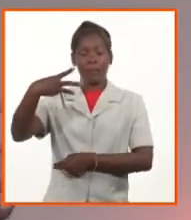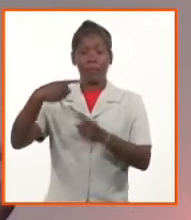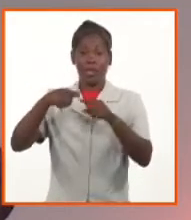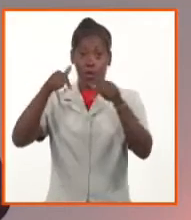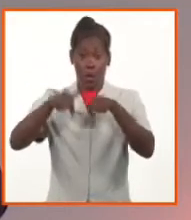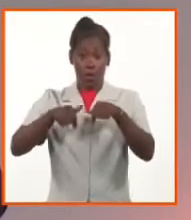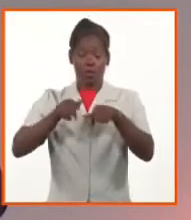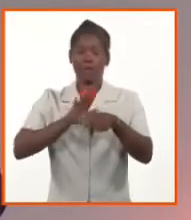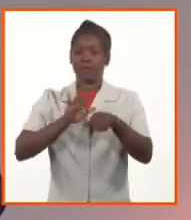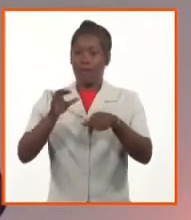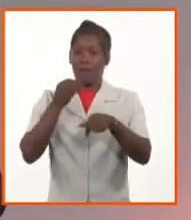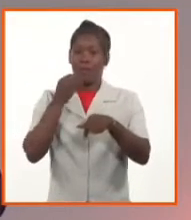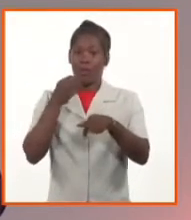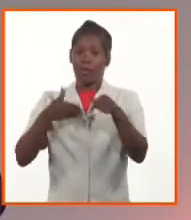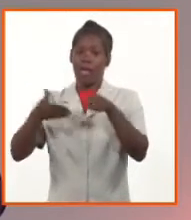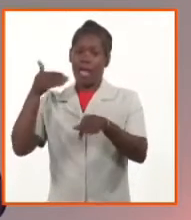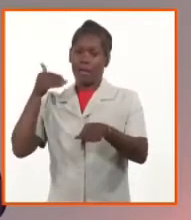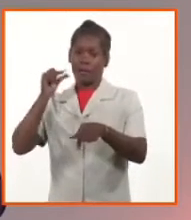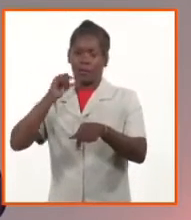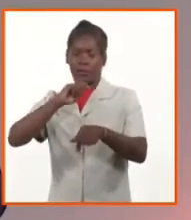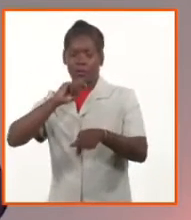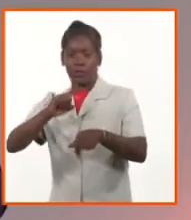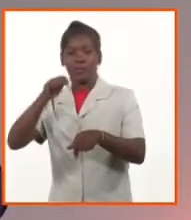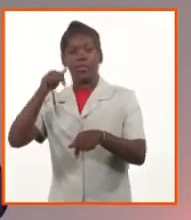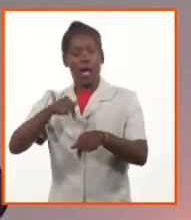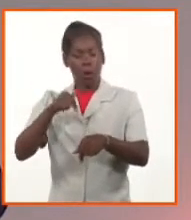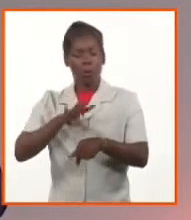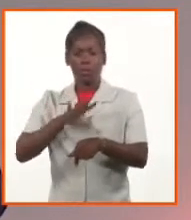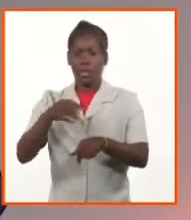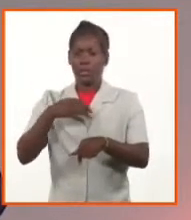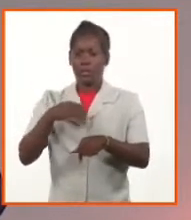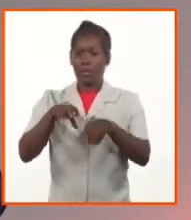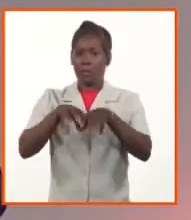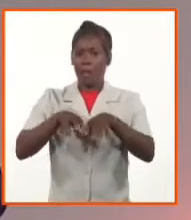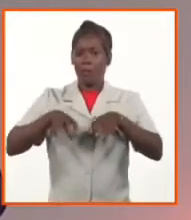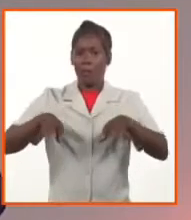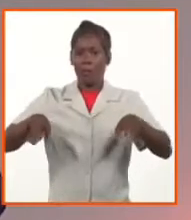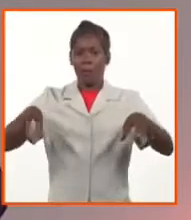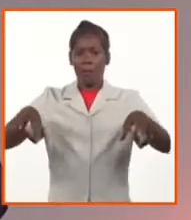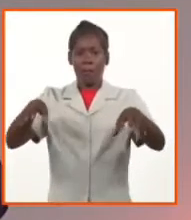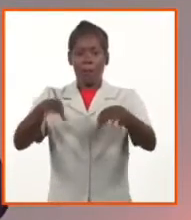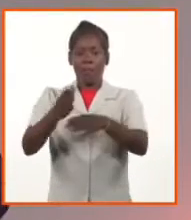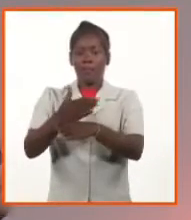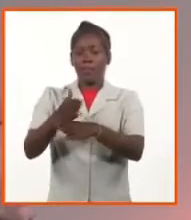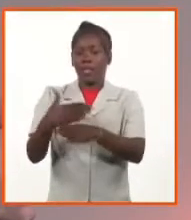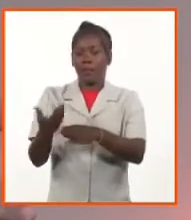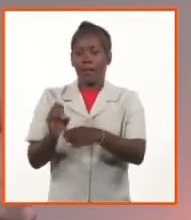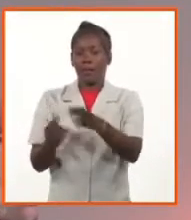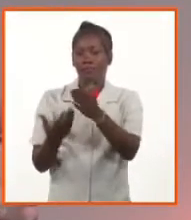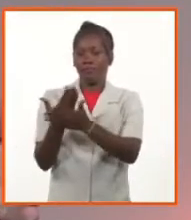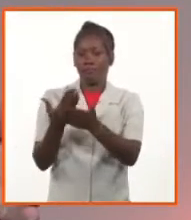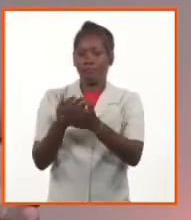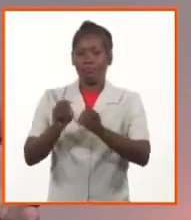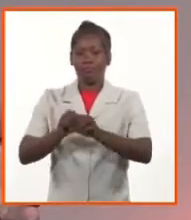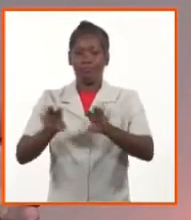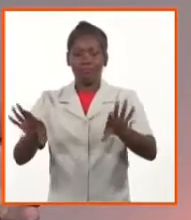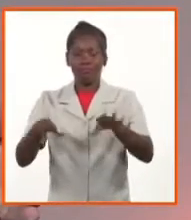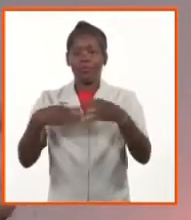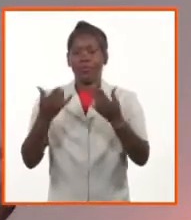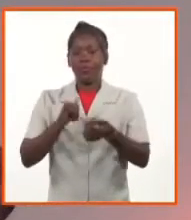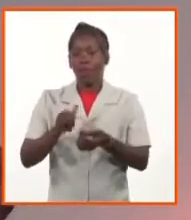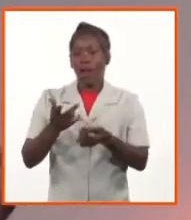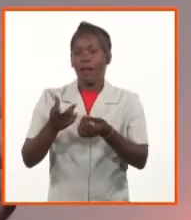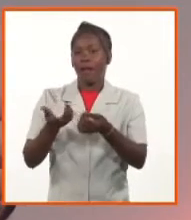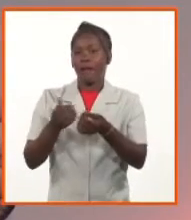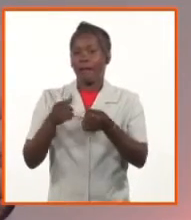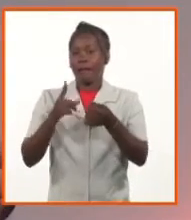de becas y premios a lo largo de todo el país que abarca todas las manifestaciones artísticas para jóvenes creadores cubanos hasta 35 años de